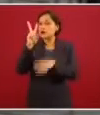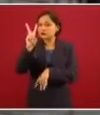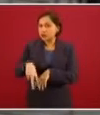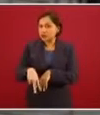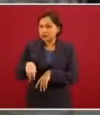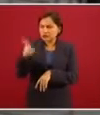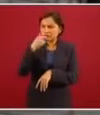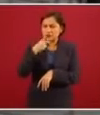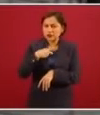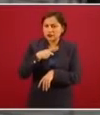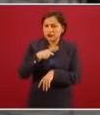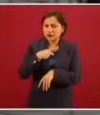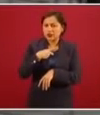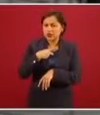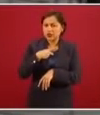5